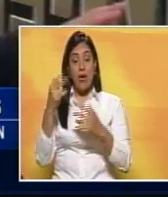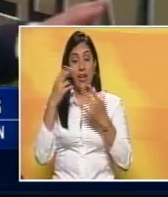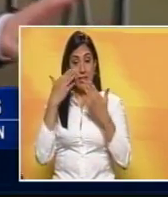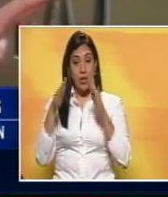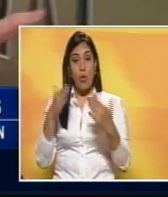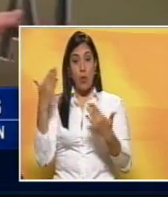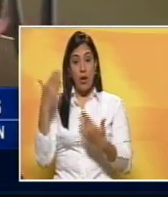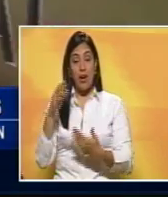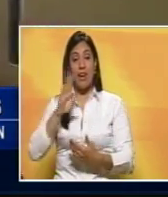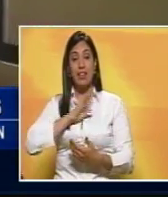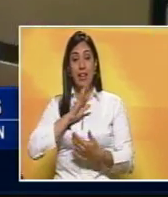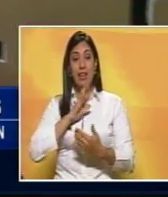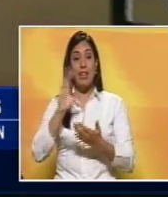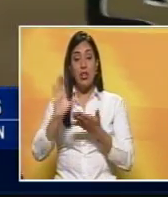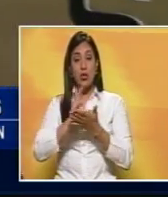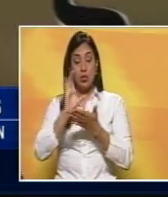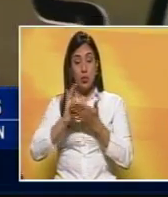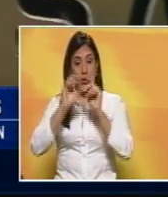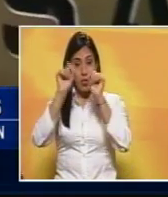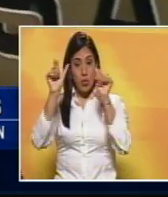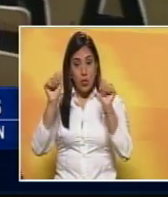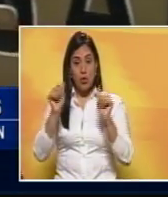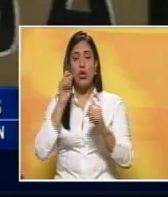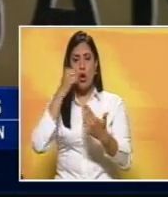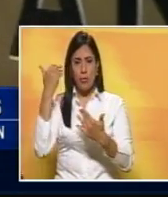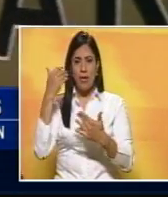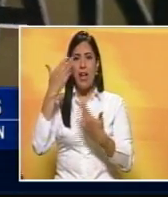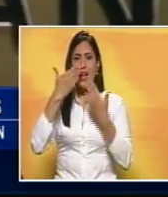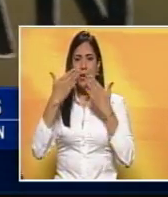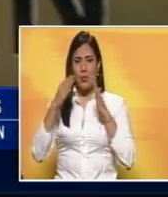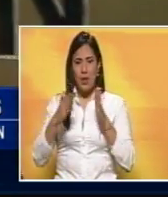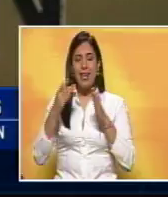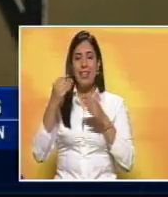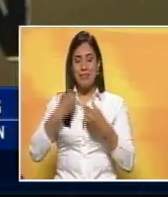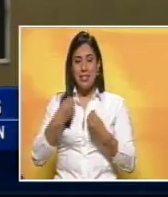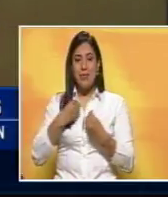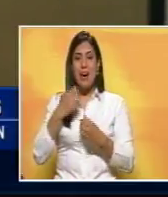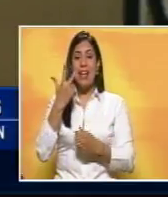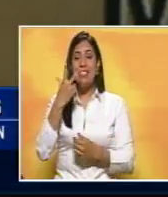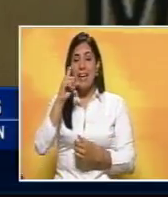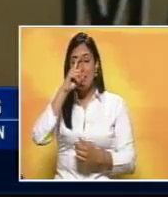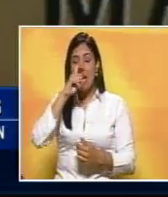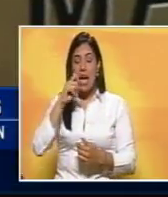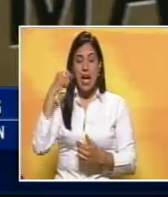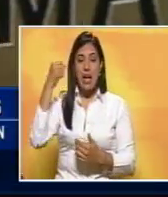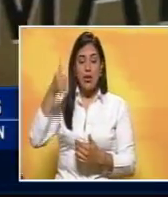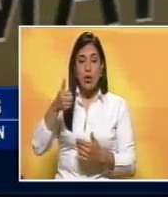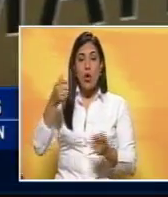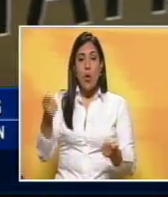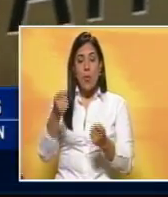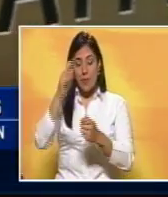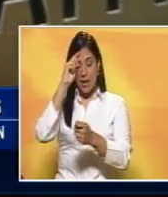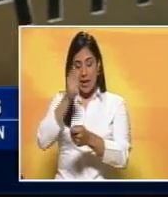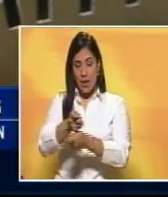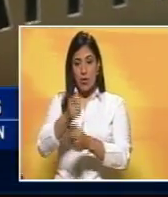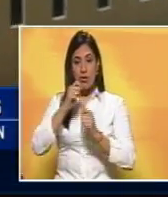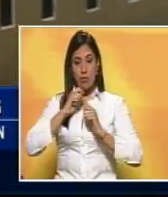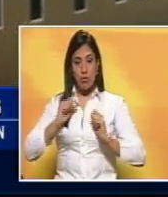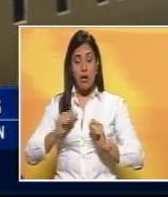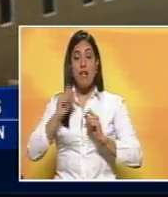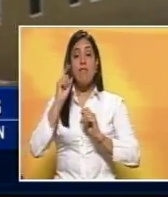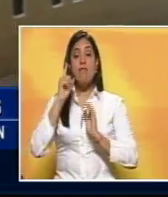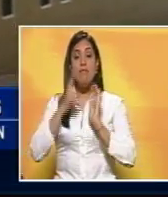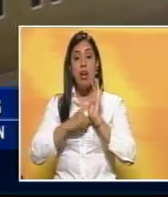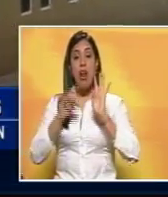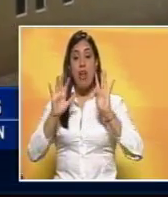escuela politécnica de la ciudad de Rosario a la que concurrían, eran egresados, cumplían 30 años de la promoción